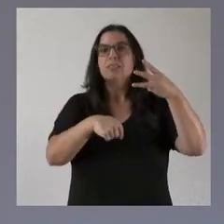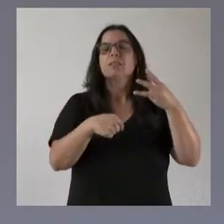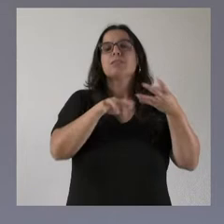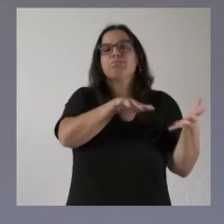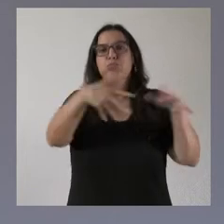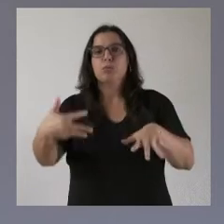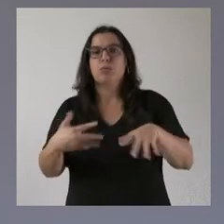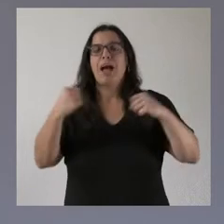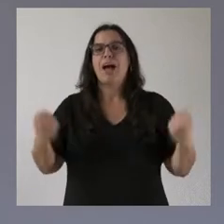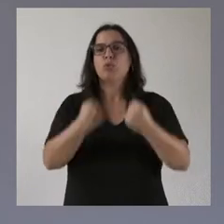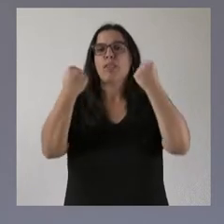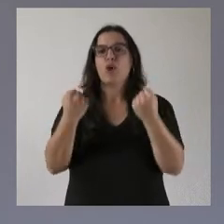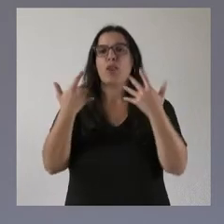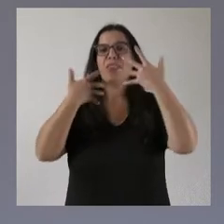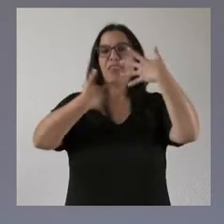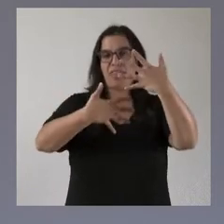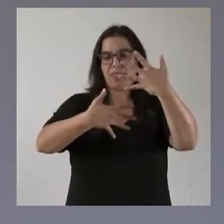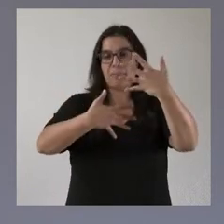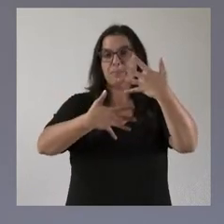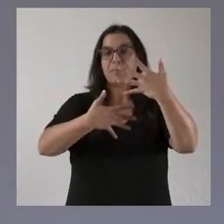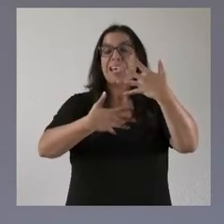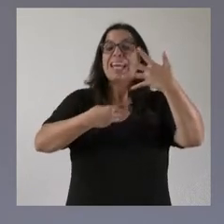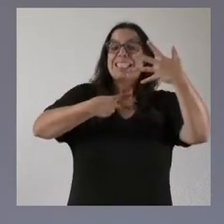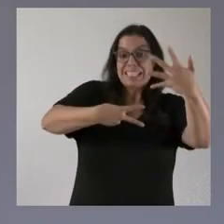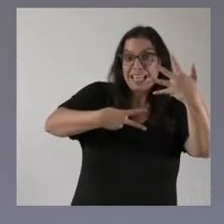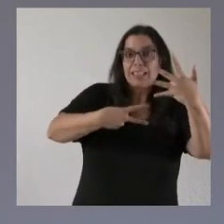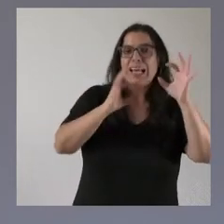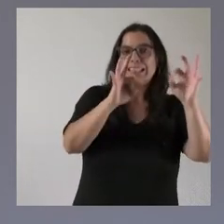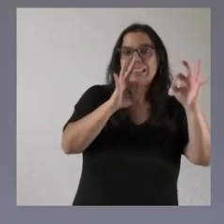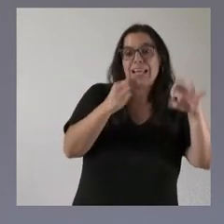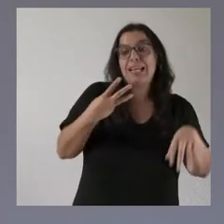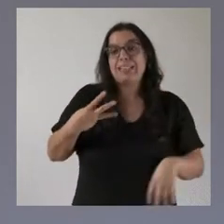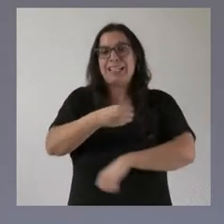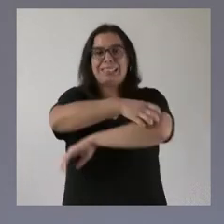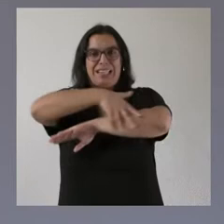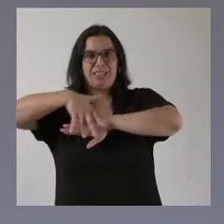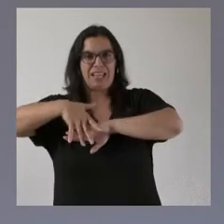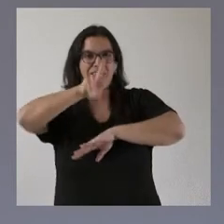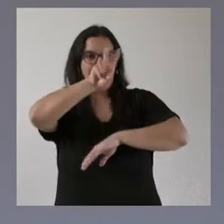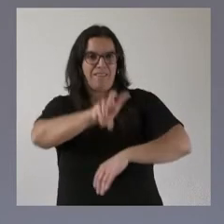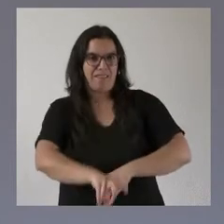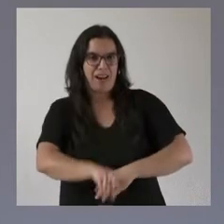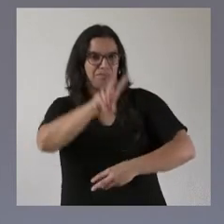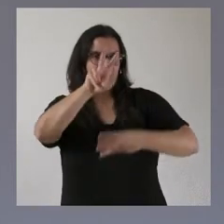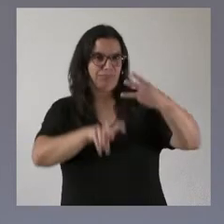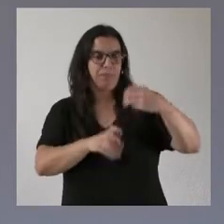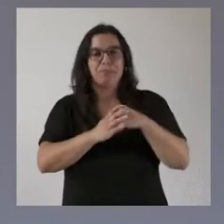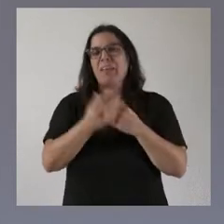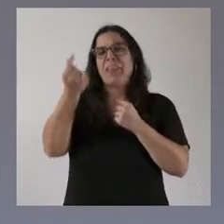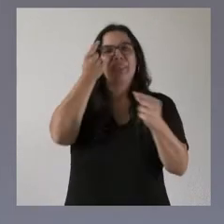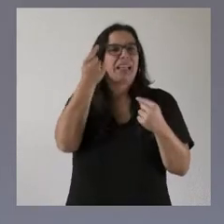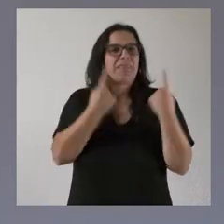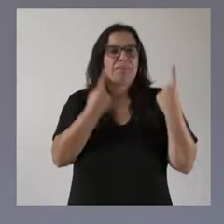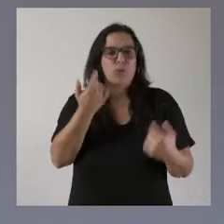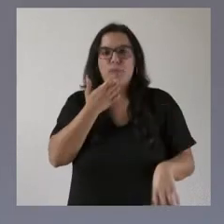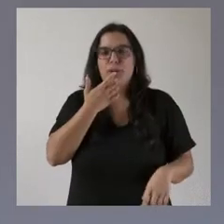actuación siete son específicas y tres son transversales por darles algunos detalles al respecto